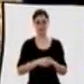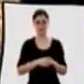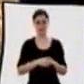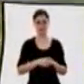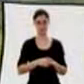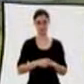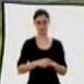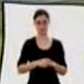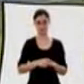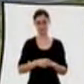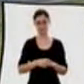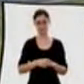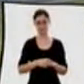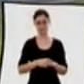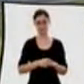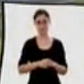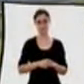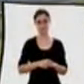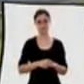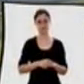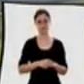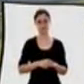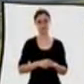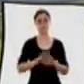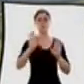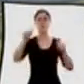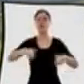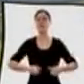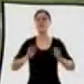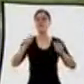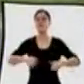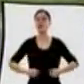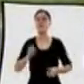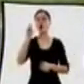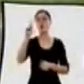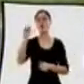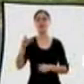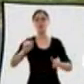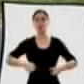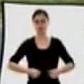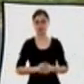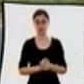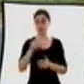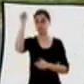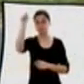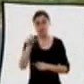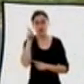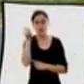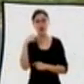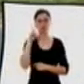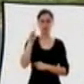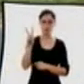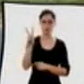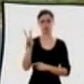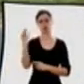¡Guido! ¡Espérame! ¡Vuelve! ¡Vuelve! ¡Guido! El